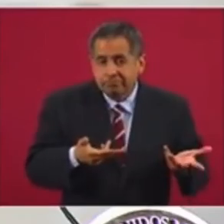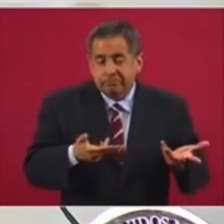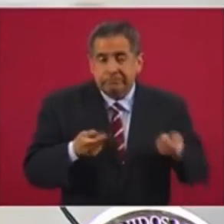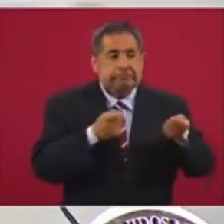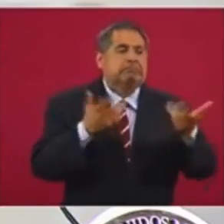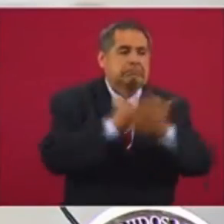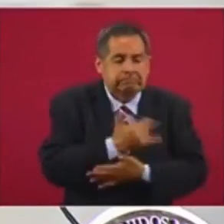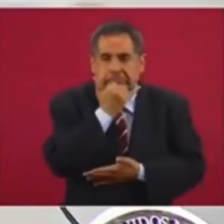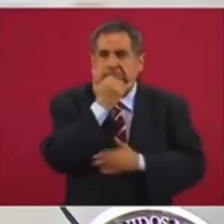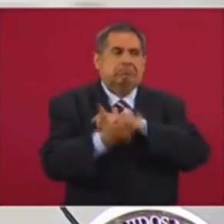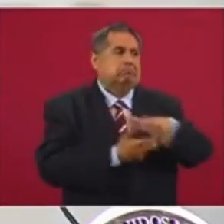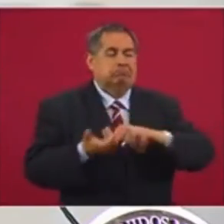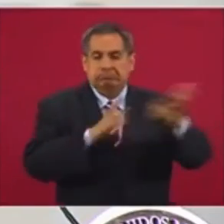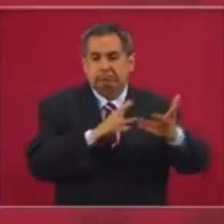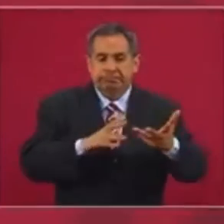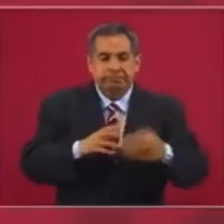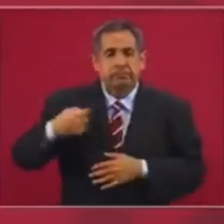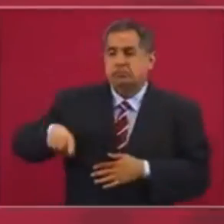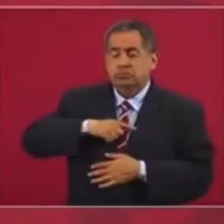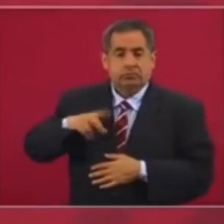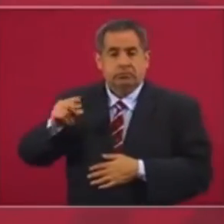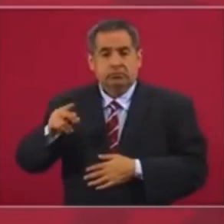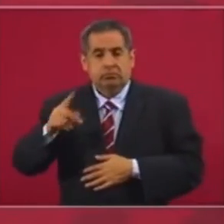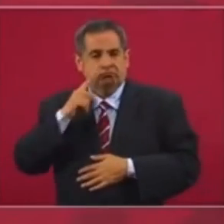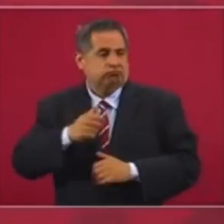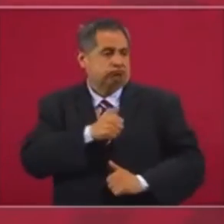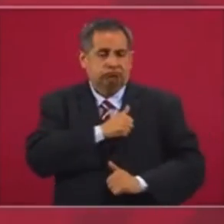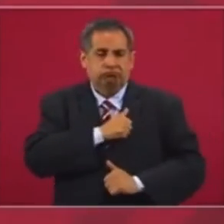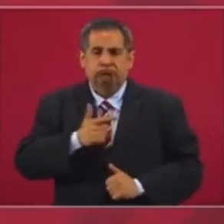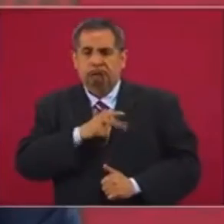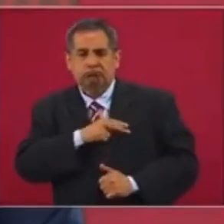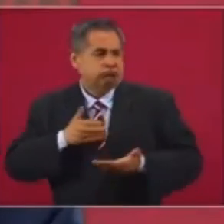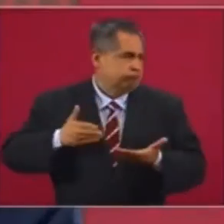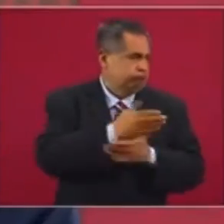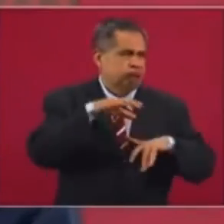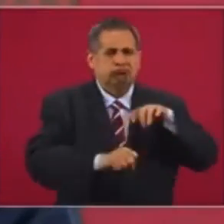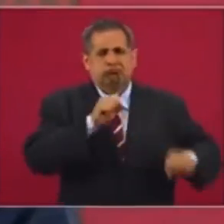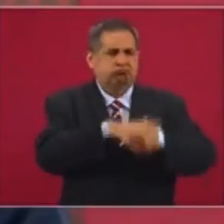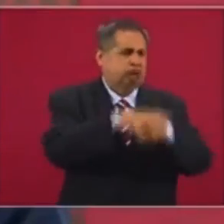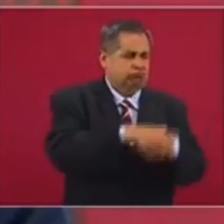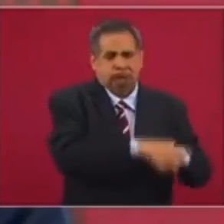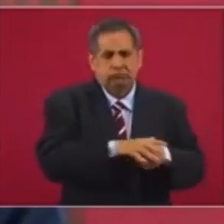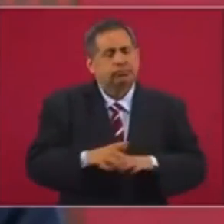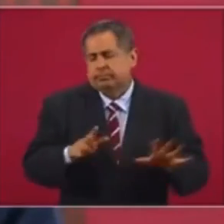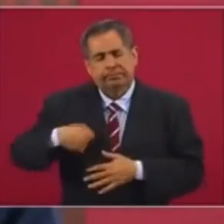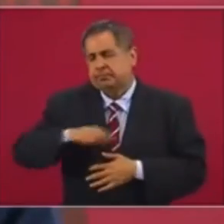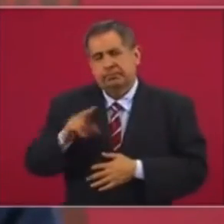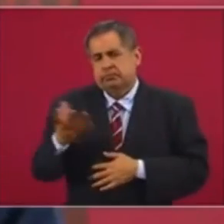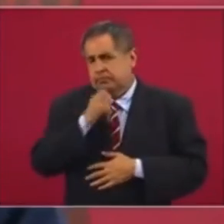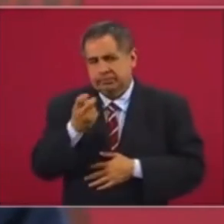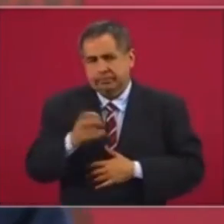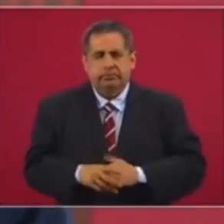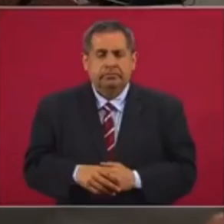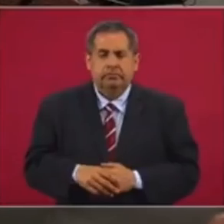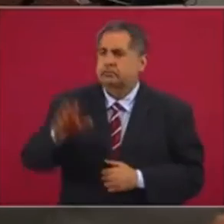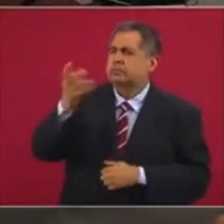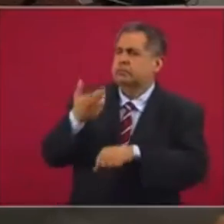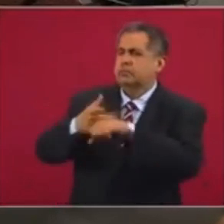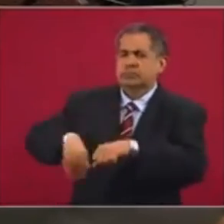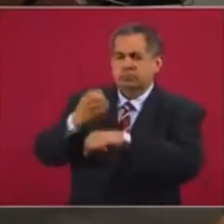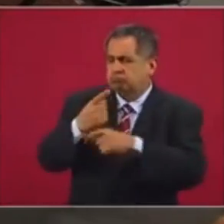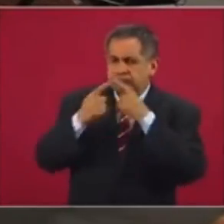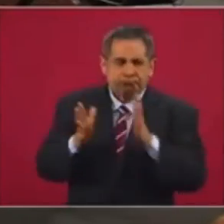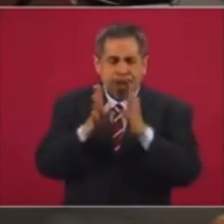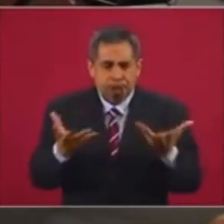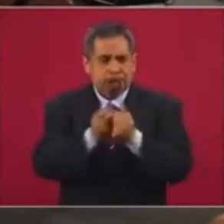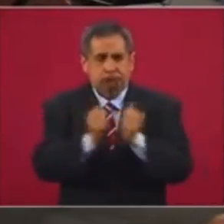se les fue de las manos y nosotros pues no vamos a ir con la fuerza pública a reprimir al pueblo, eso no lo vamos a hacer. ¿Gobernación está participando en la negociación